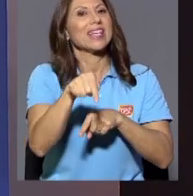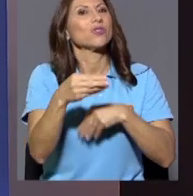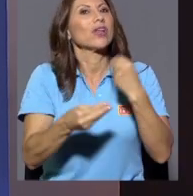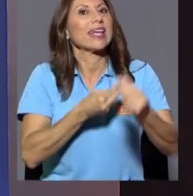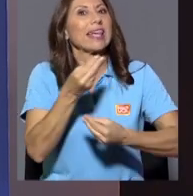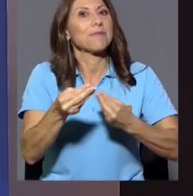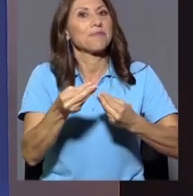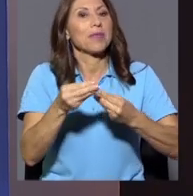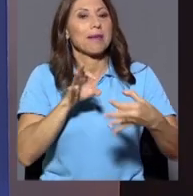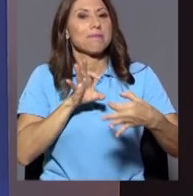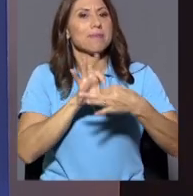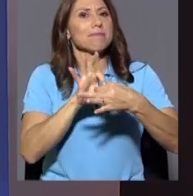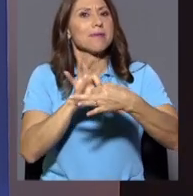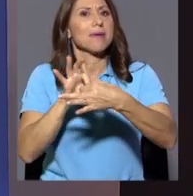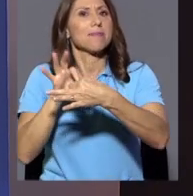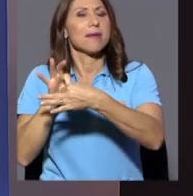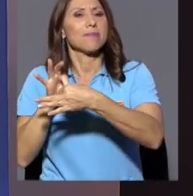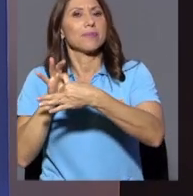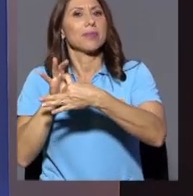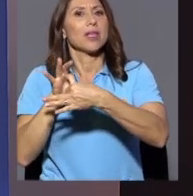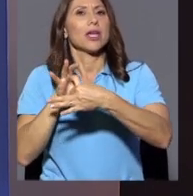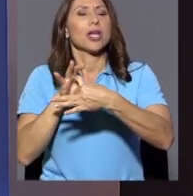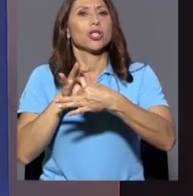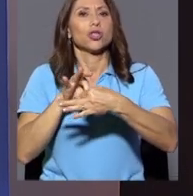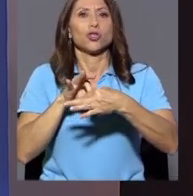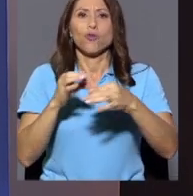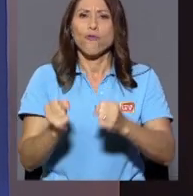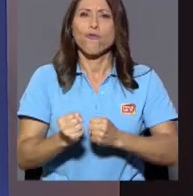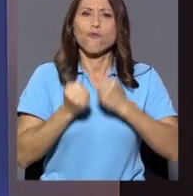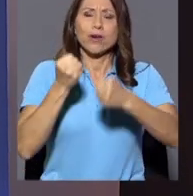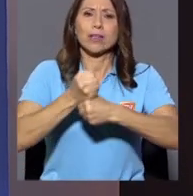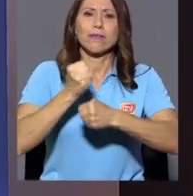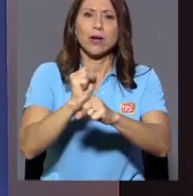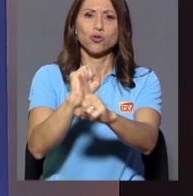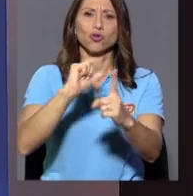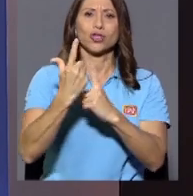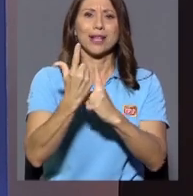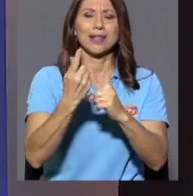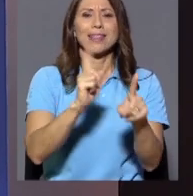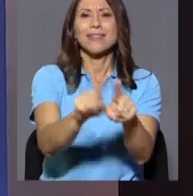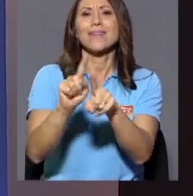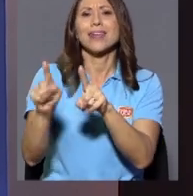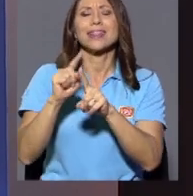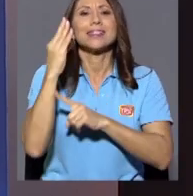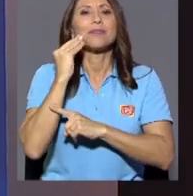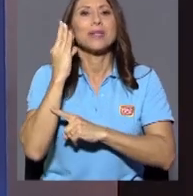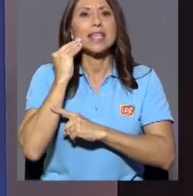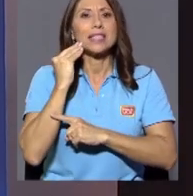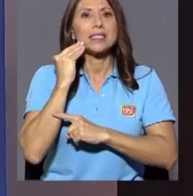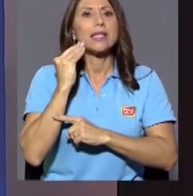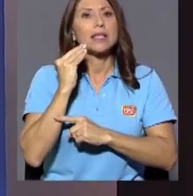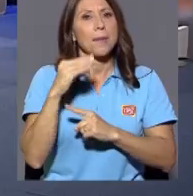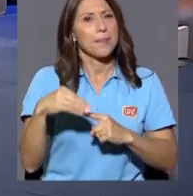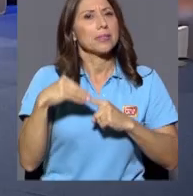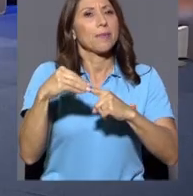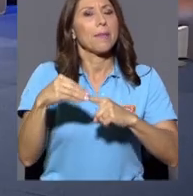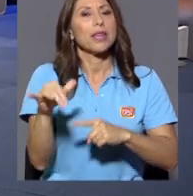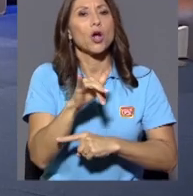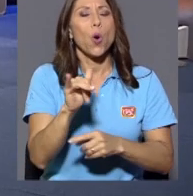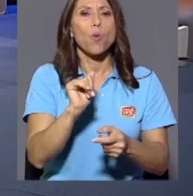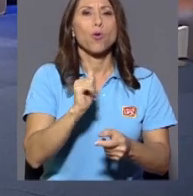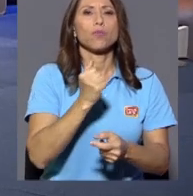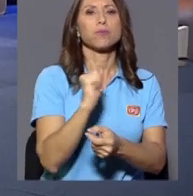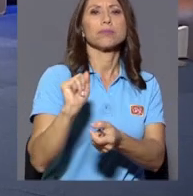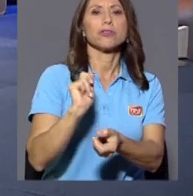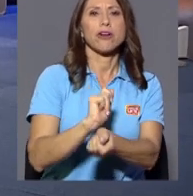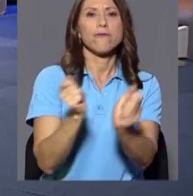social potentísima que se ha venido haciendo de diferentes experiencias sobre toda manera de reformas universitarias y que hoy son lo